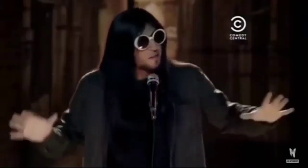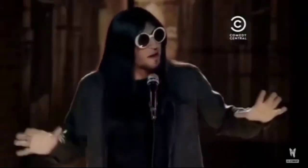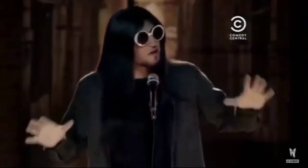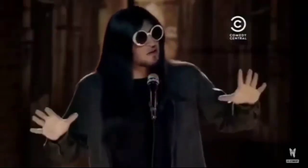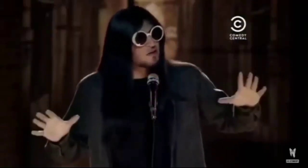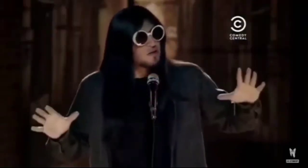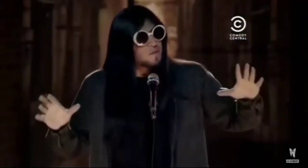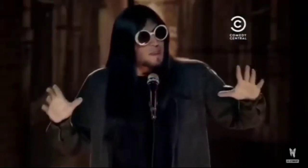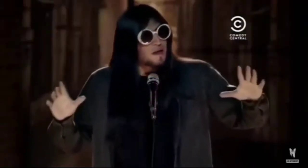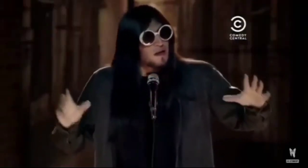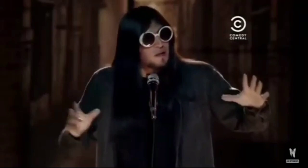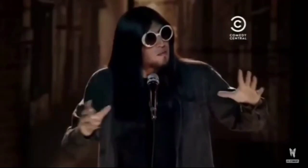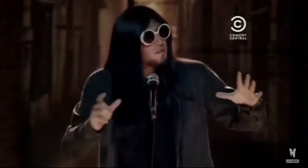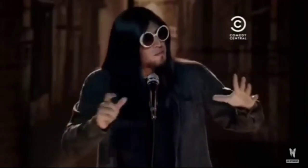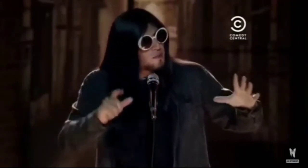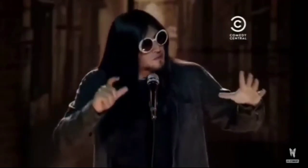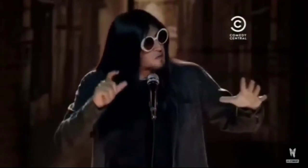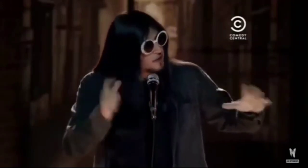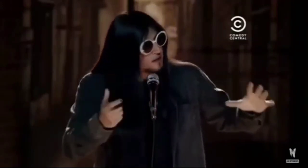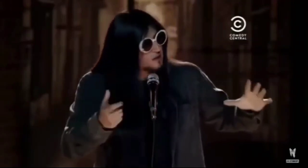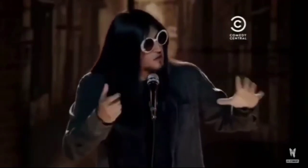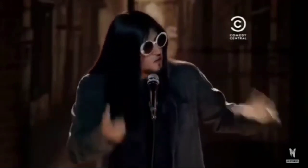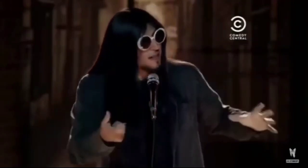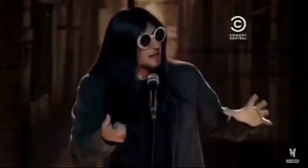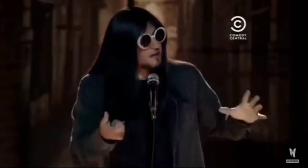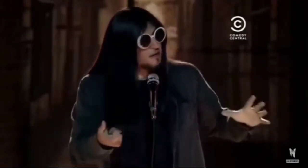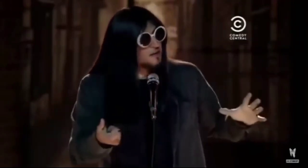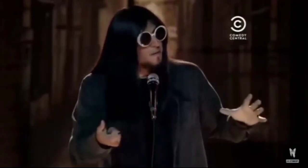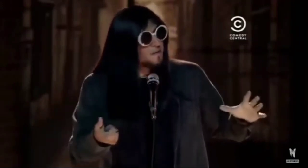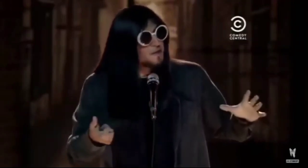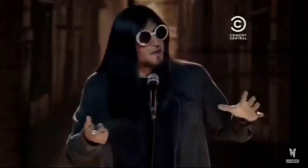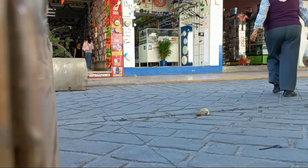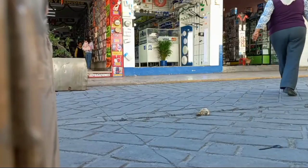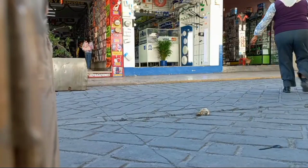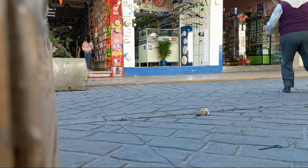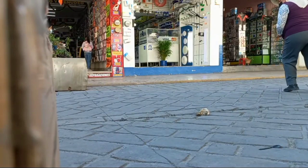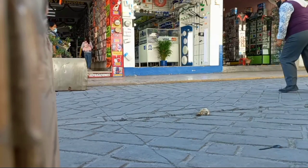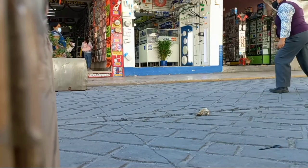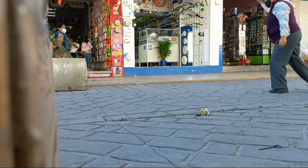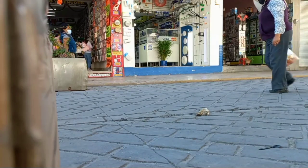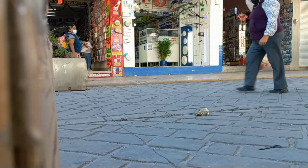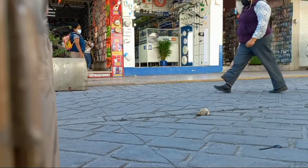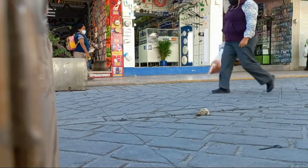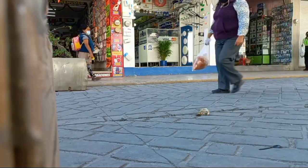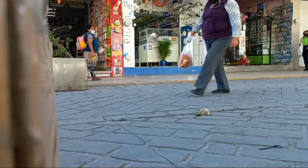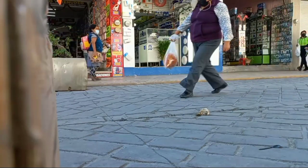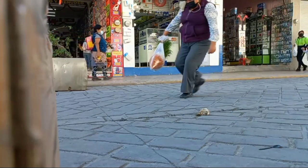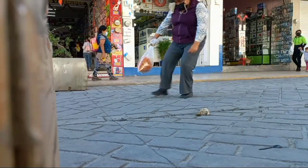Técnicamente no hay nada de malo, ¿no? Pero pues como que algo no cuadra, ¿no?